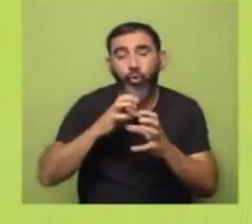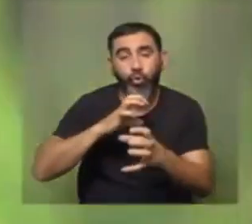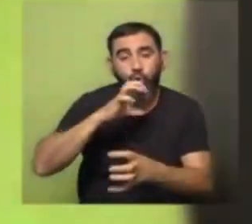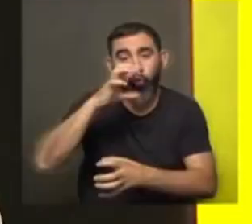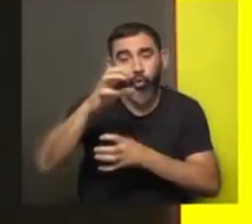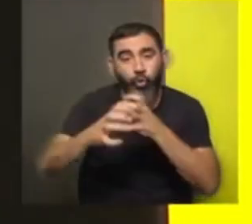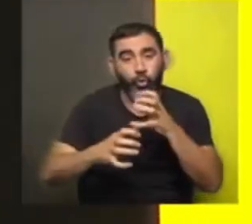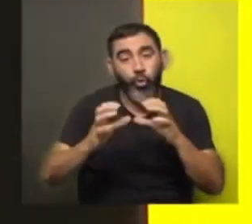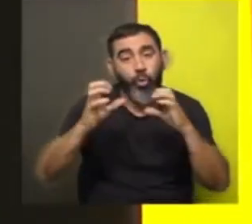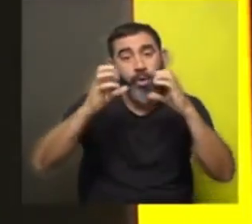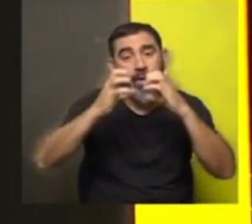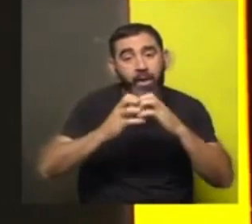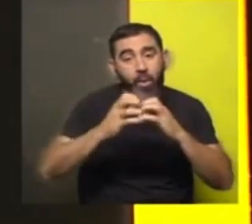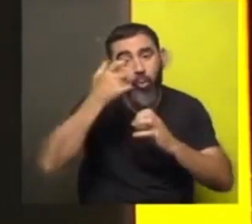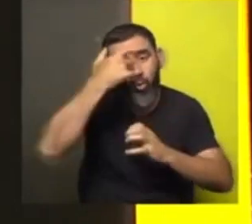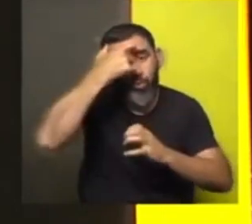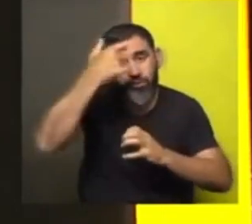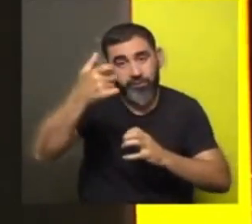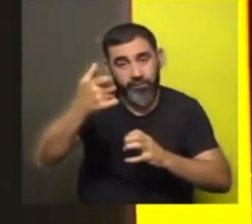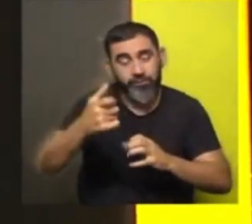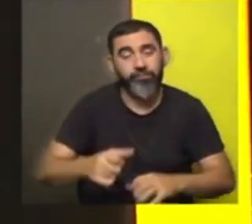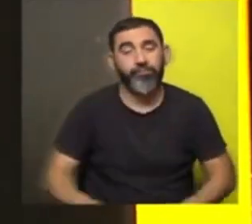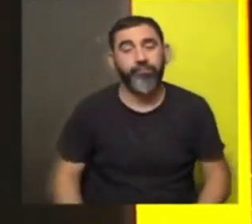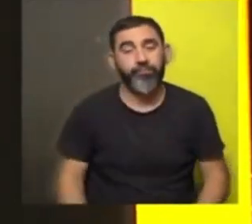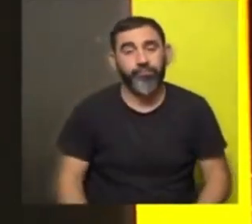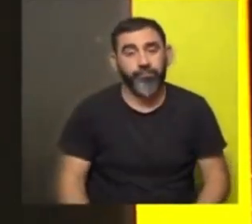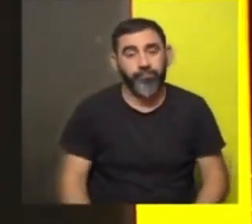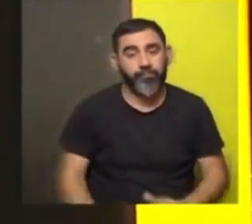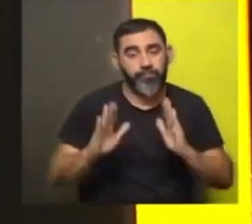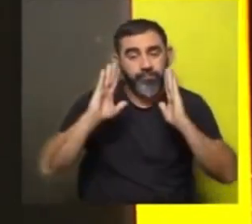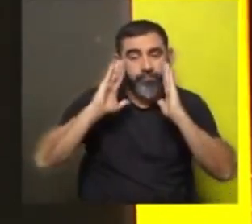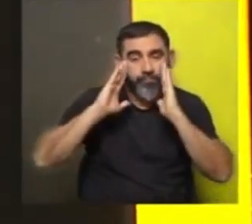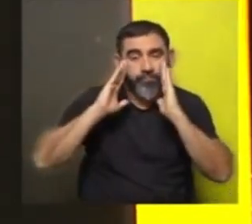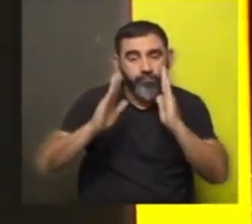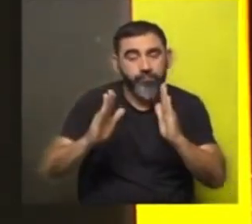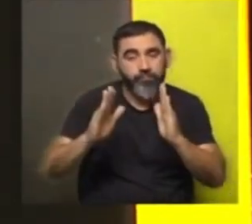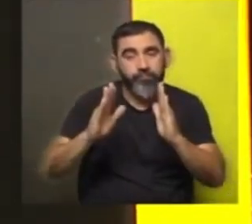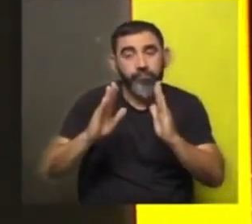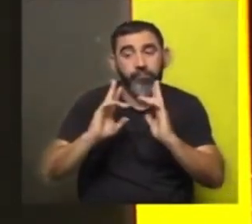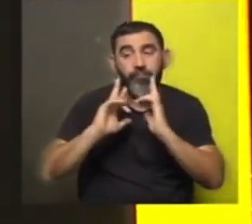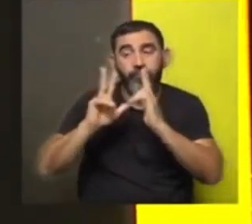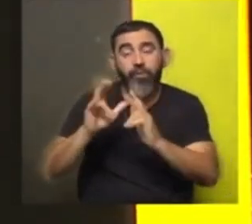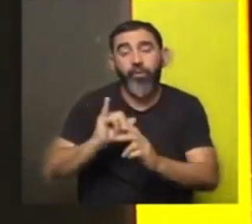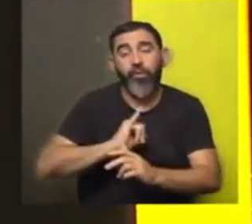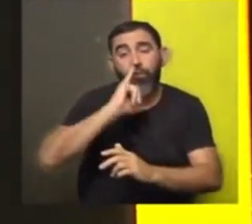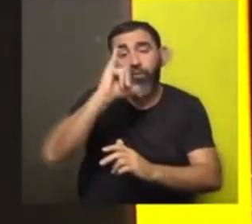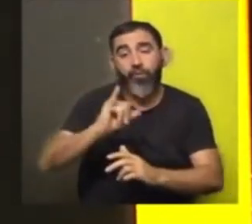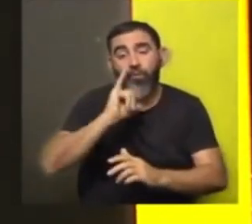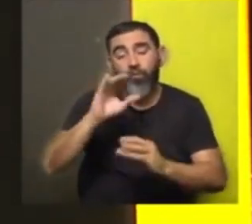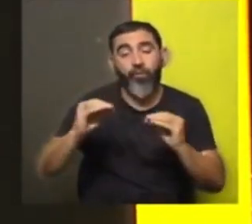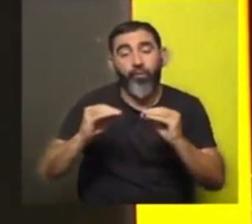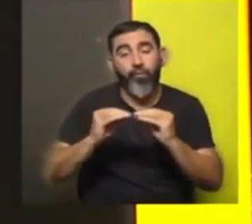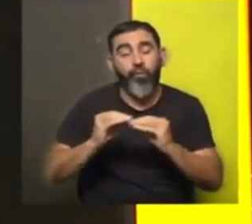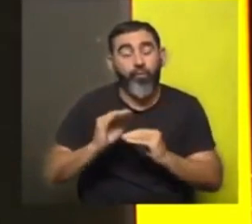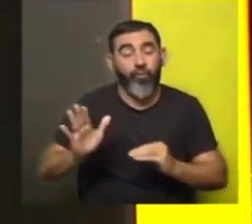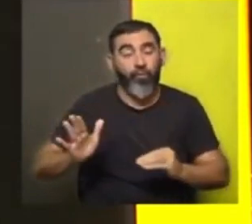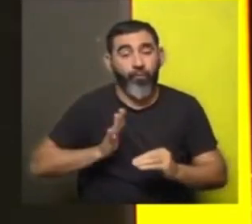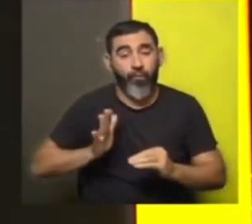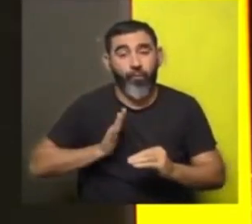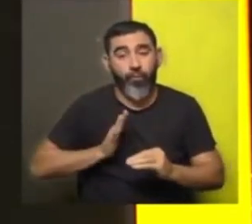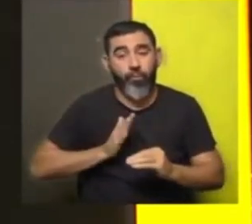¿Neurociencia? Neurociencia también, y nosotros justamente nos enfocamos en lo que mencionó el informe de Daniela, que mencionaba Martín,